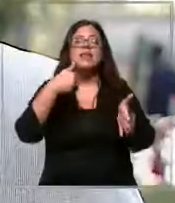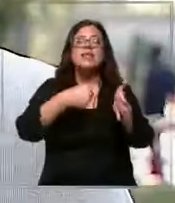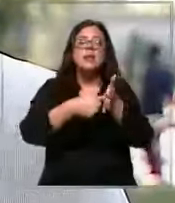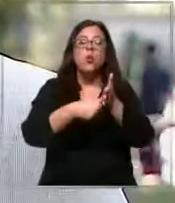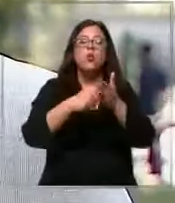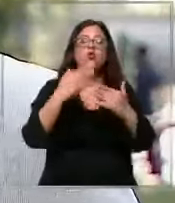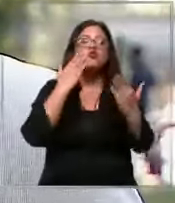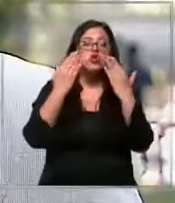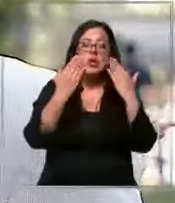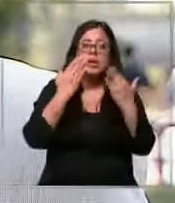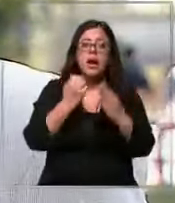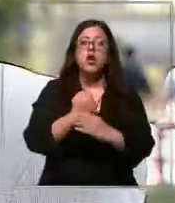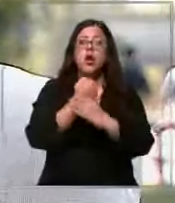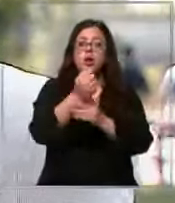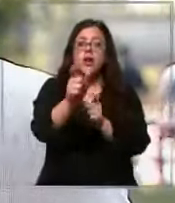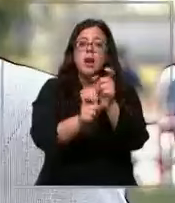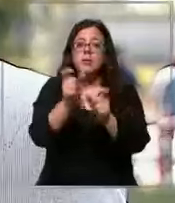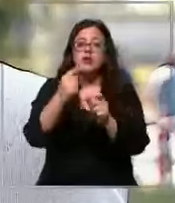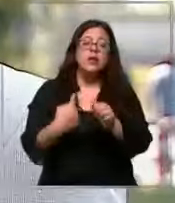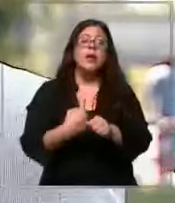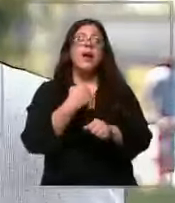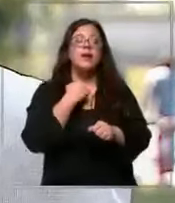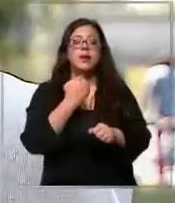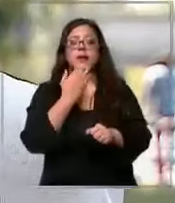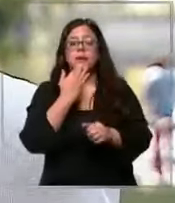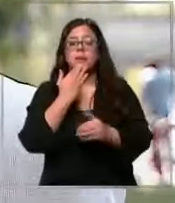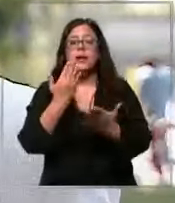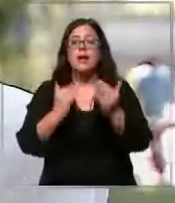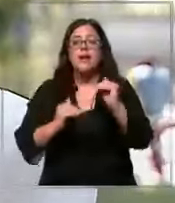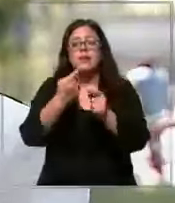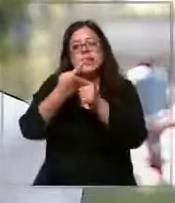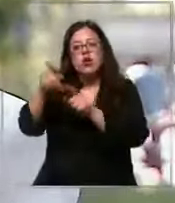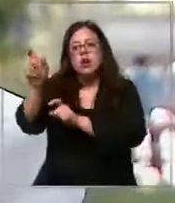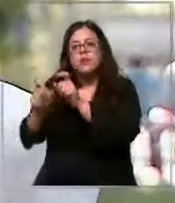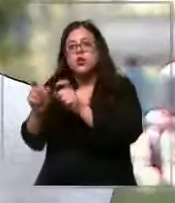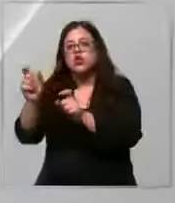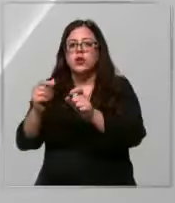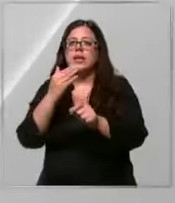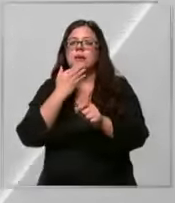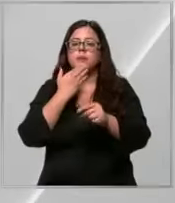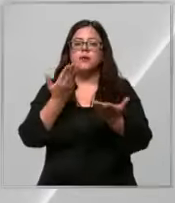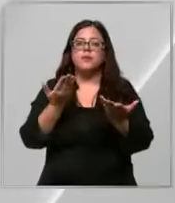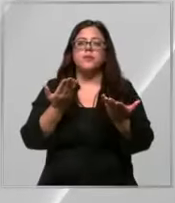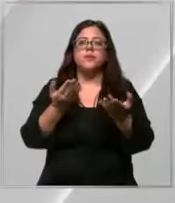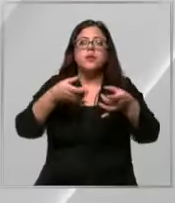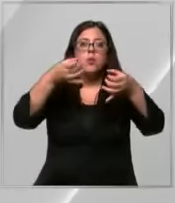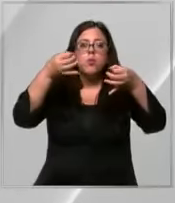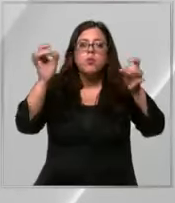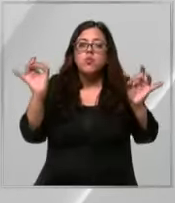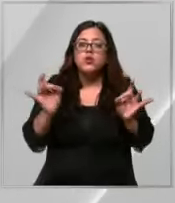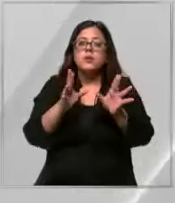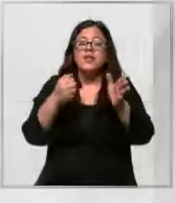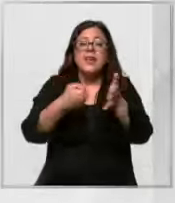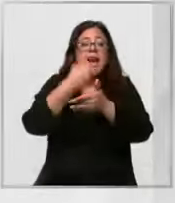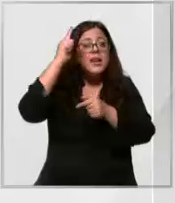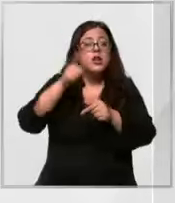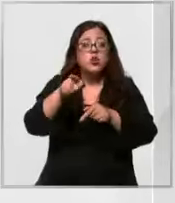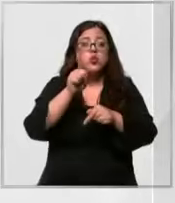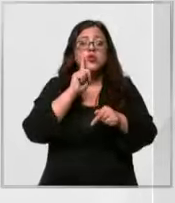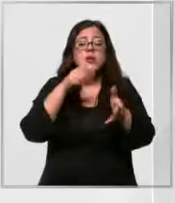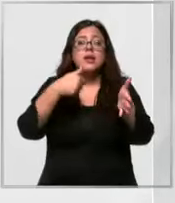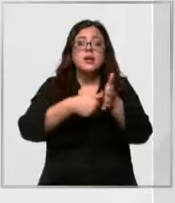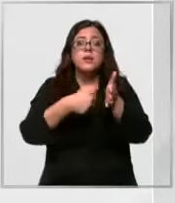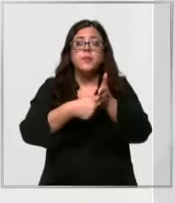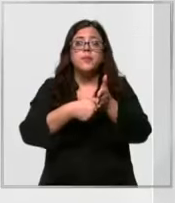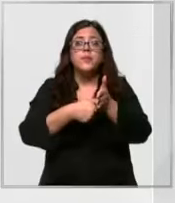solamente cubre a los involucrados directos, sino que a veces a terceros que se ven involucrados. Si a la hora de sufrir un accidente usted cuenta con el seguro obligatorio